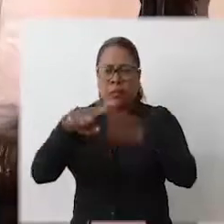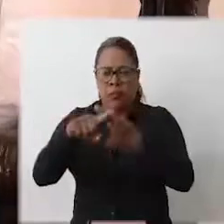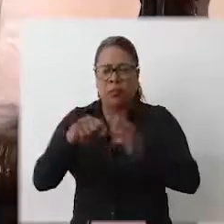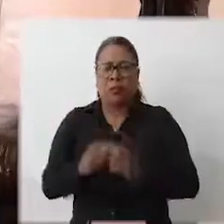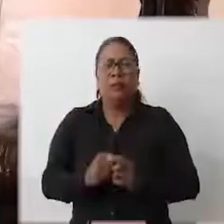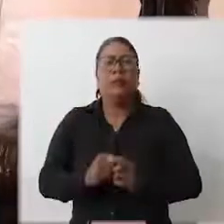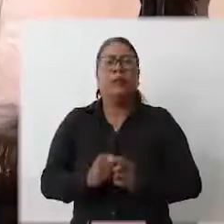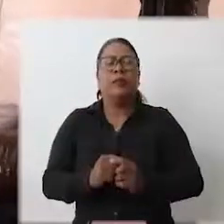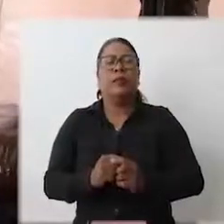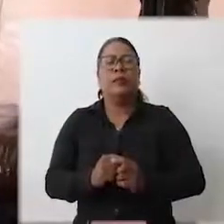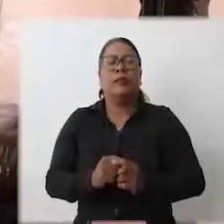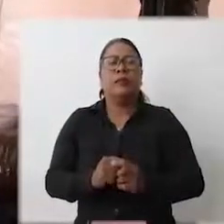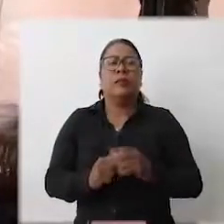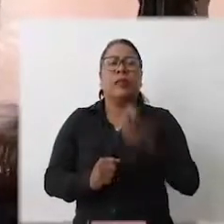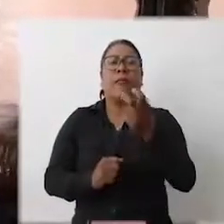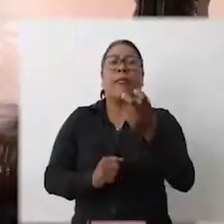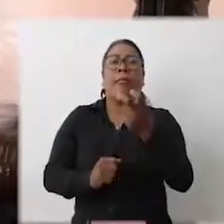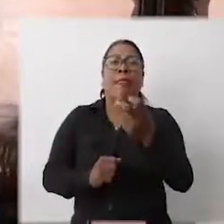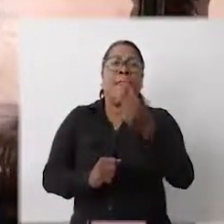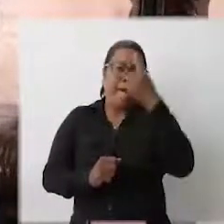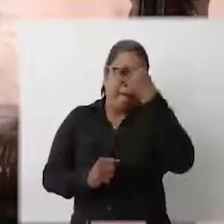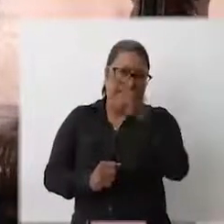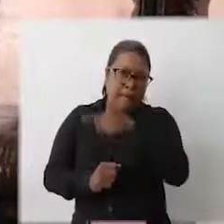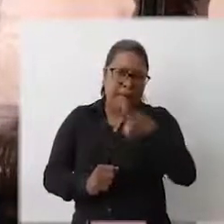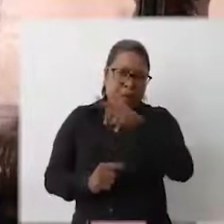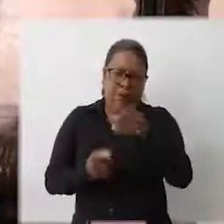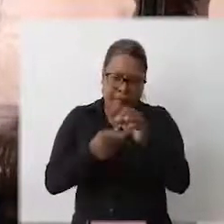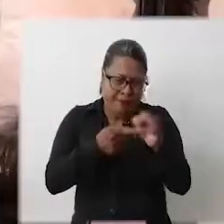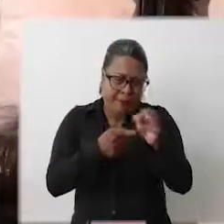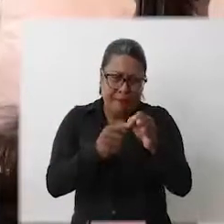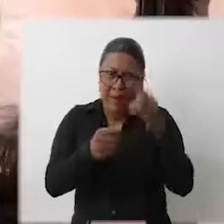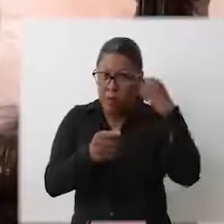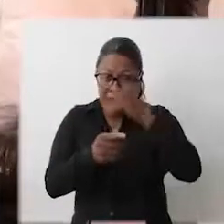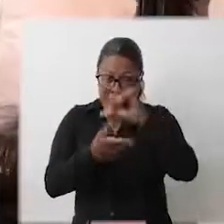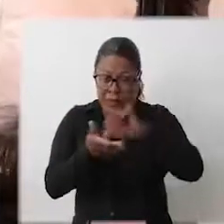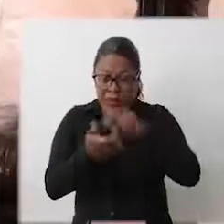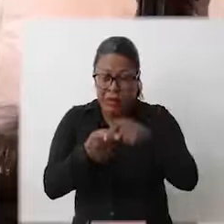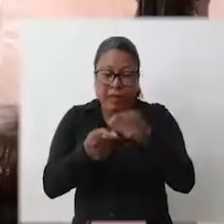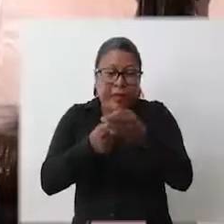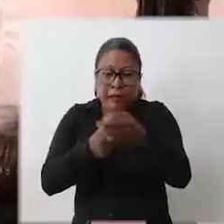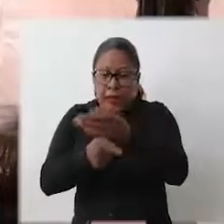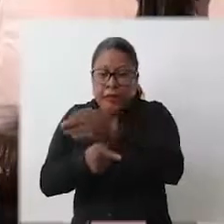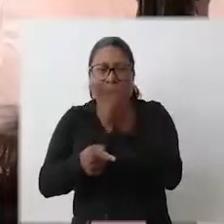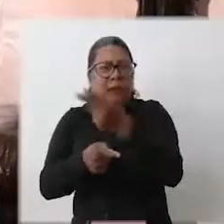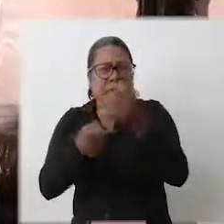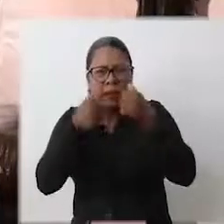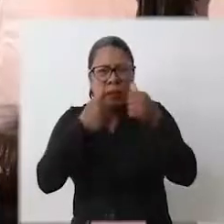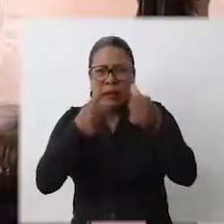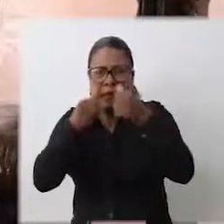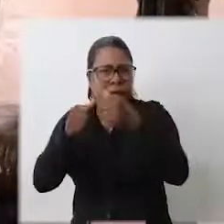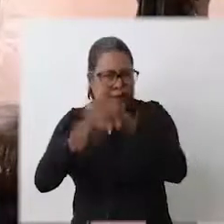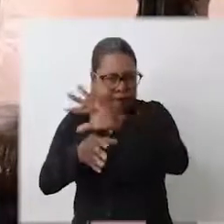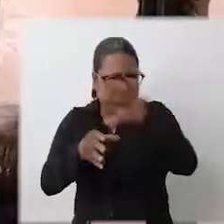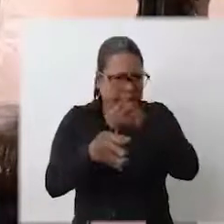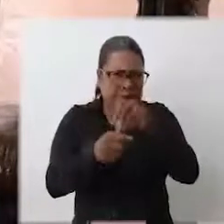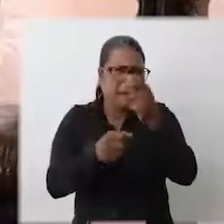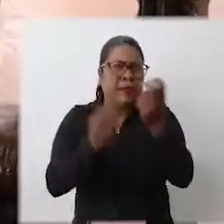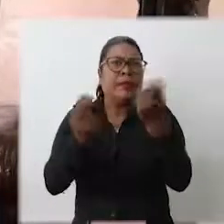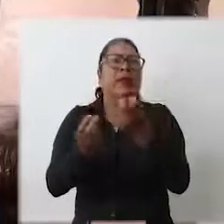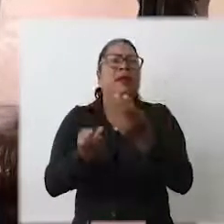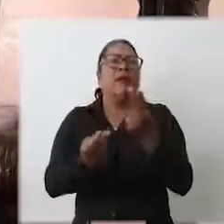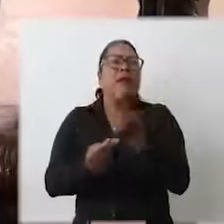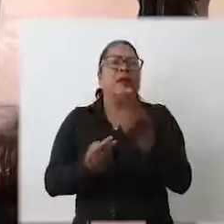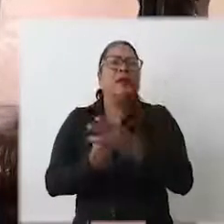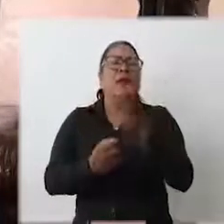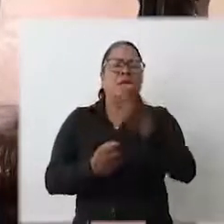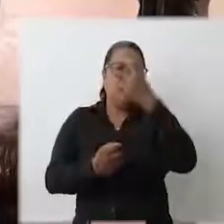municipios conurbados, municipios colindantes de la ciudad de Oaxaca, que es Santa Lucía del Camino, San Agustín de Atareni, San Andrés Guayapa,